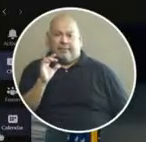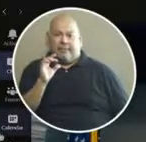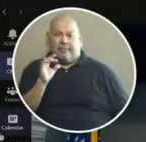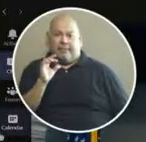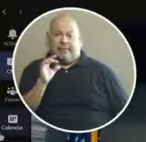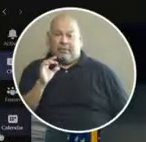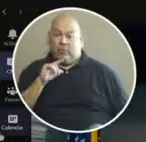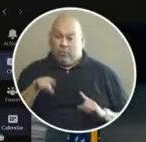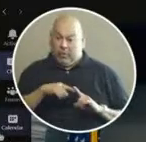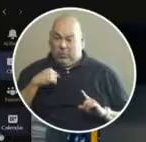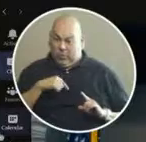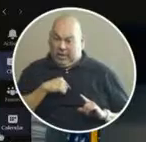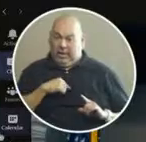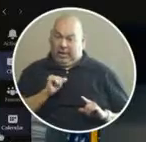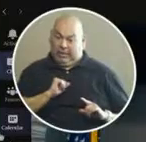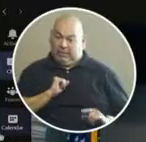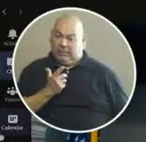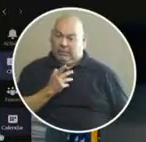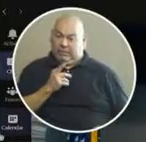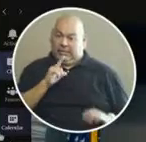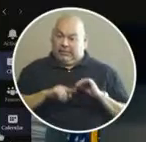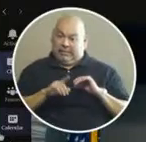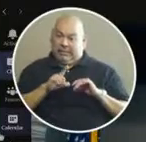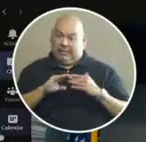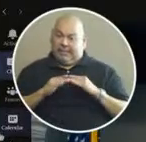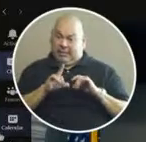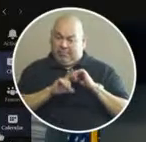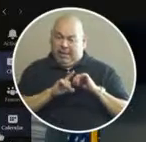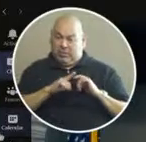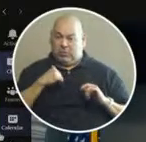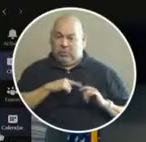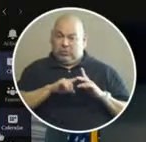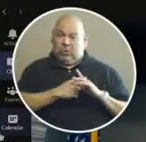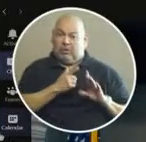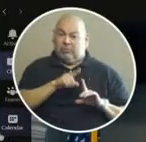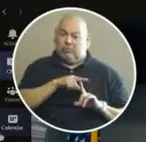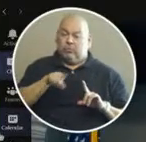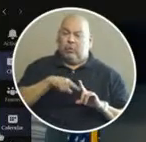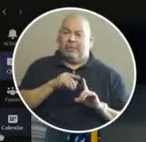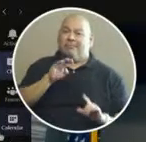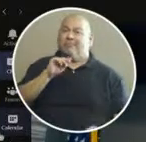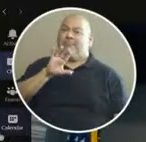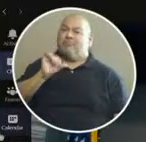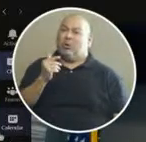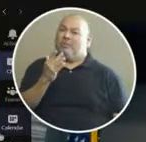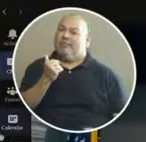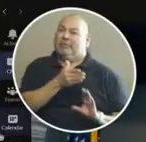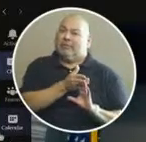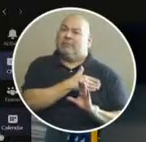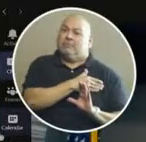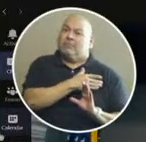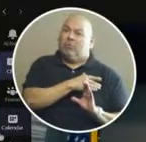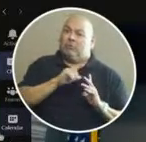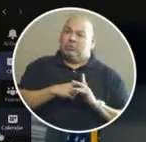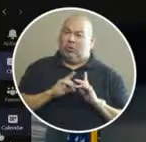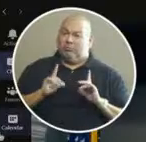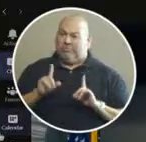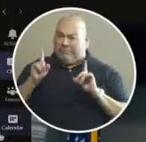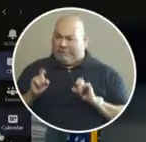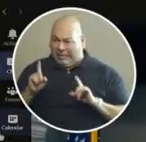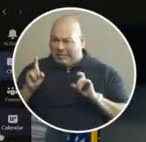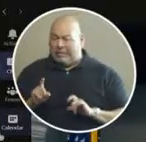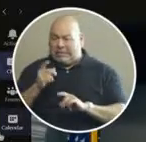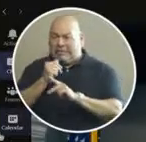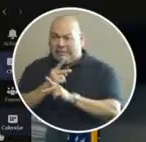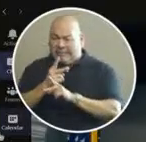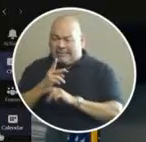desde marzo 15, mucho antes de que el gobernador haya dado las órdenes de hacer pruebas a todos estos lugares, y